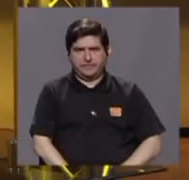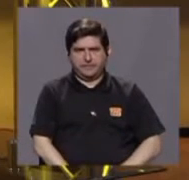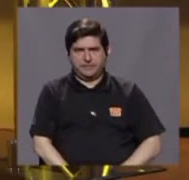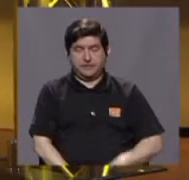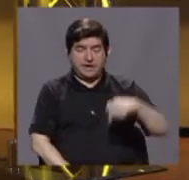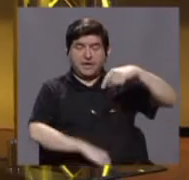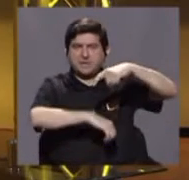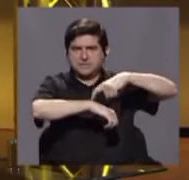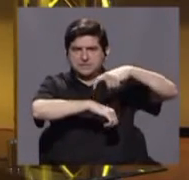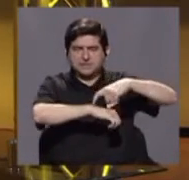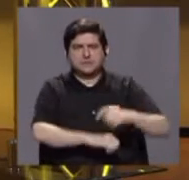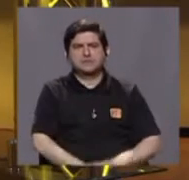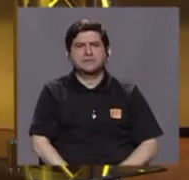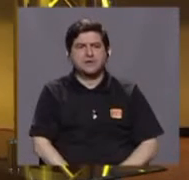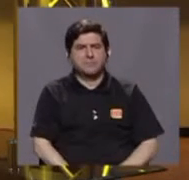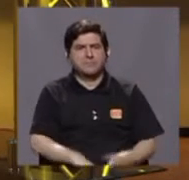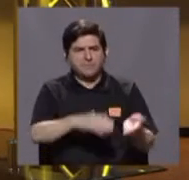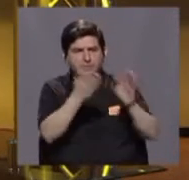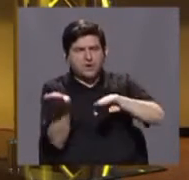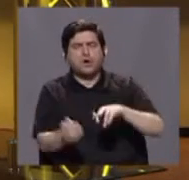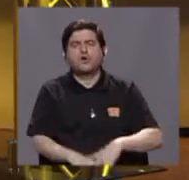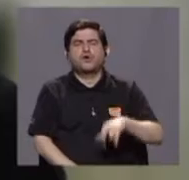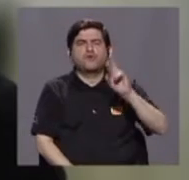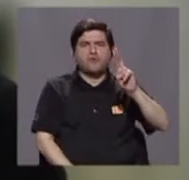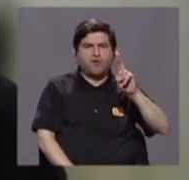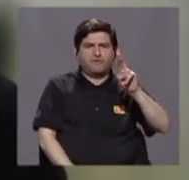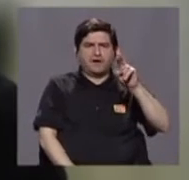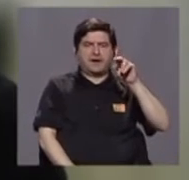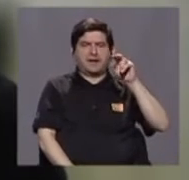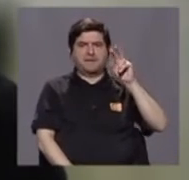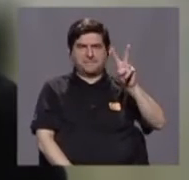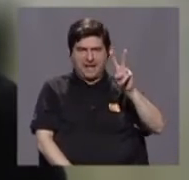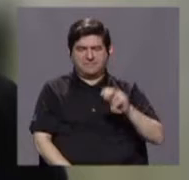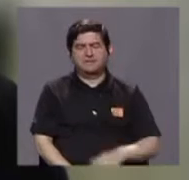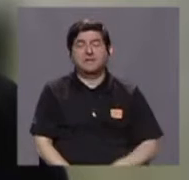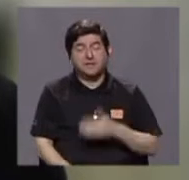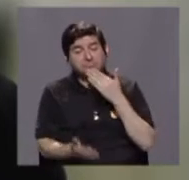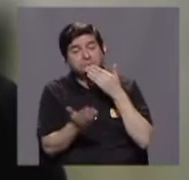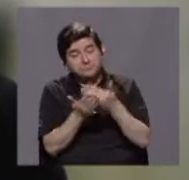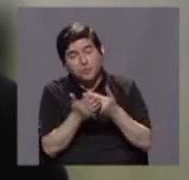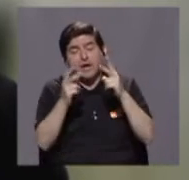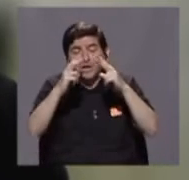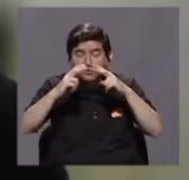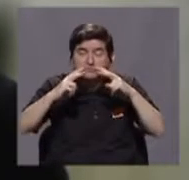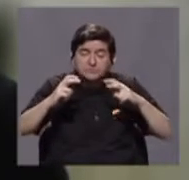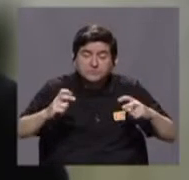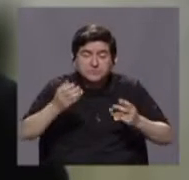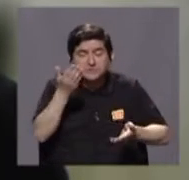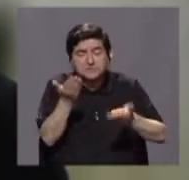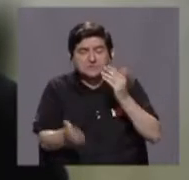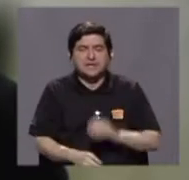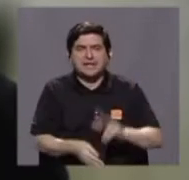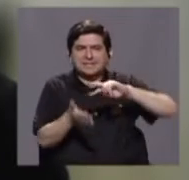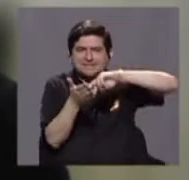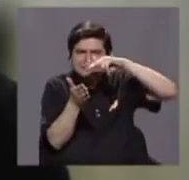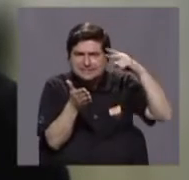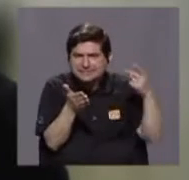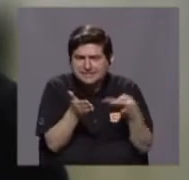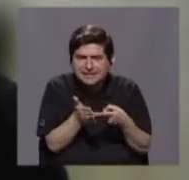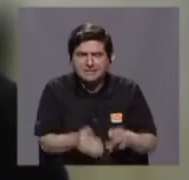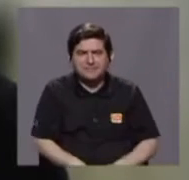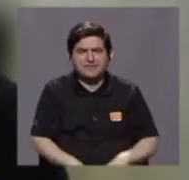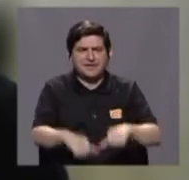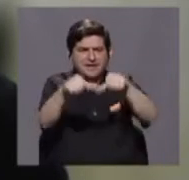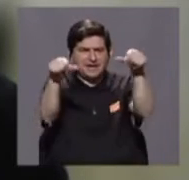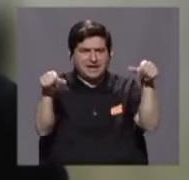Estos días que ha muerto Robert Mandel, sería muy bueno revisar lo que suponen las